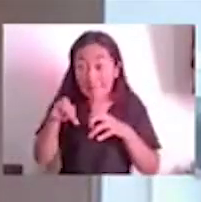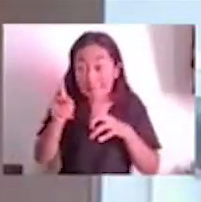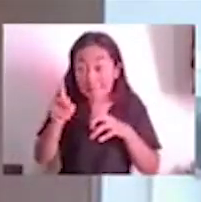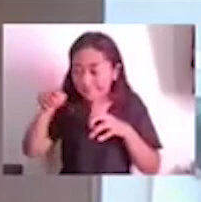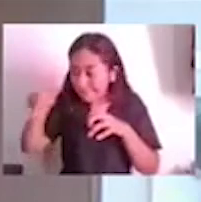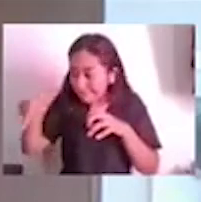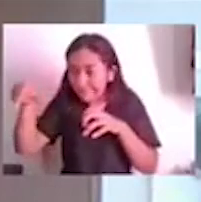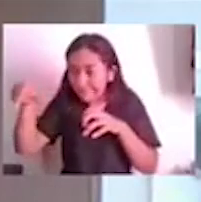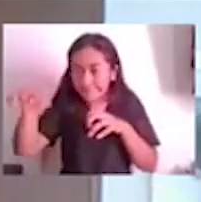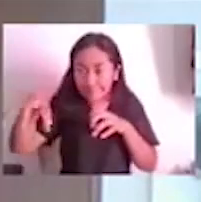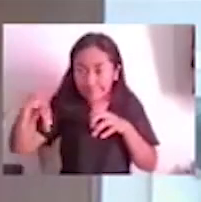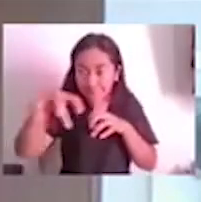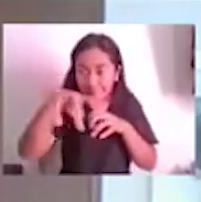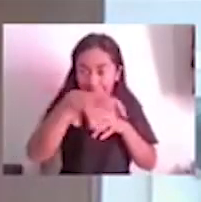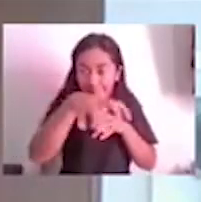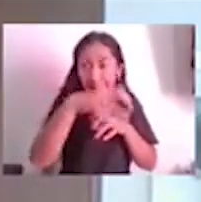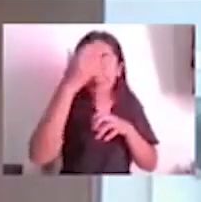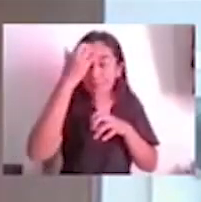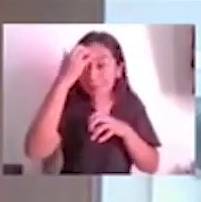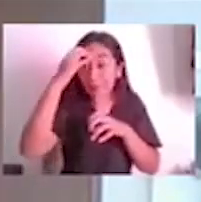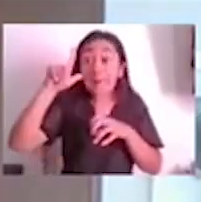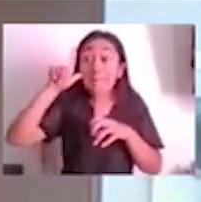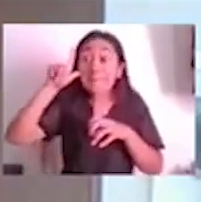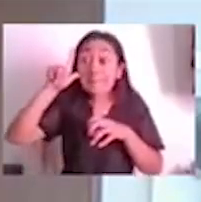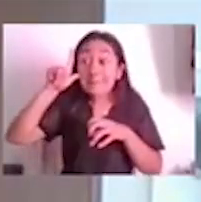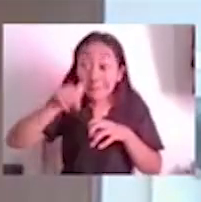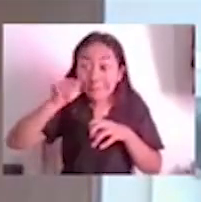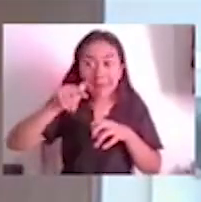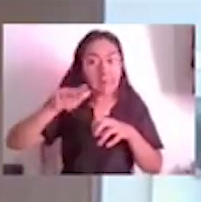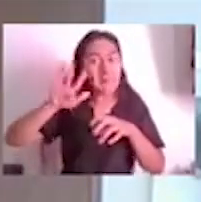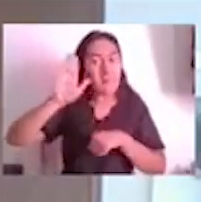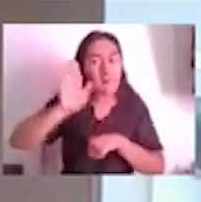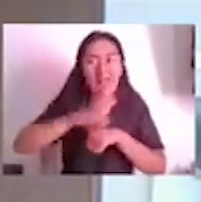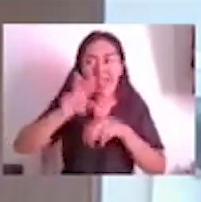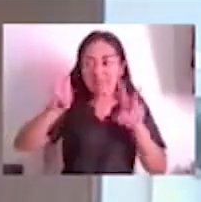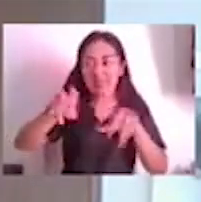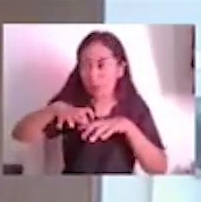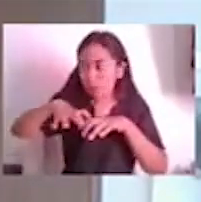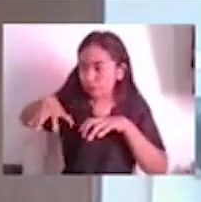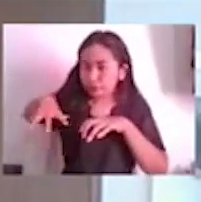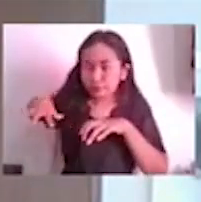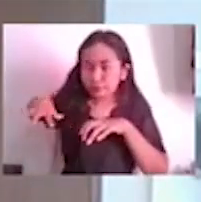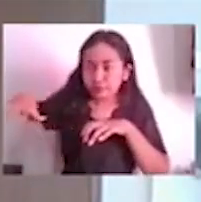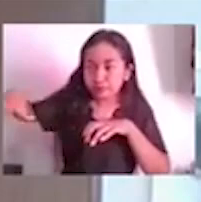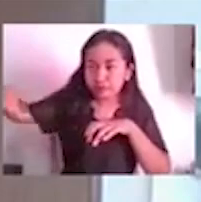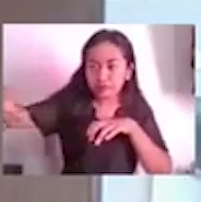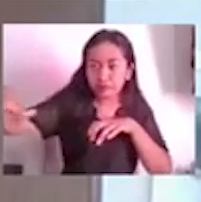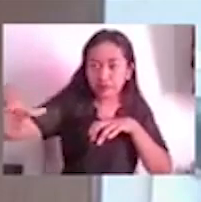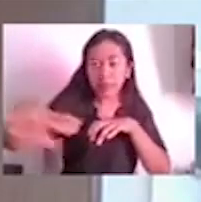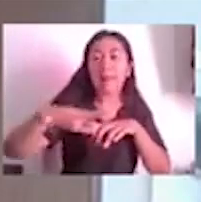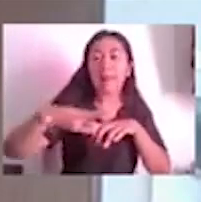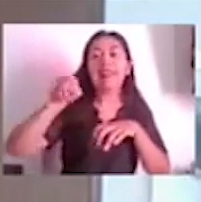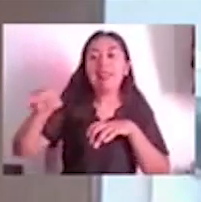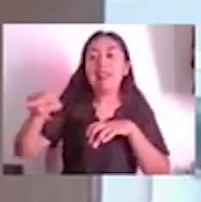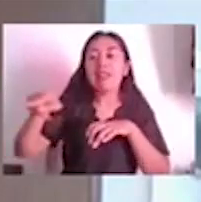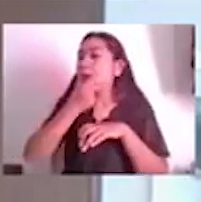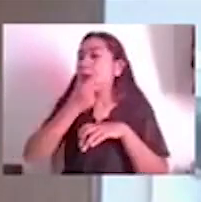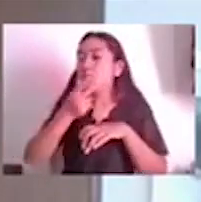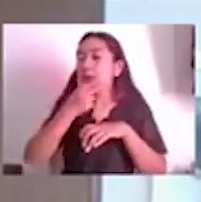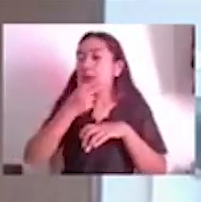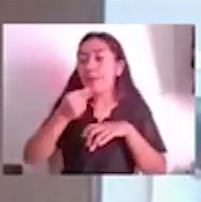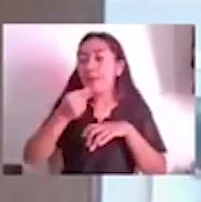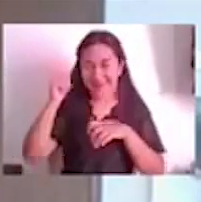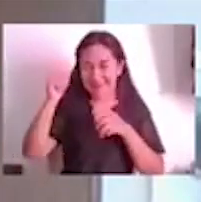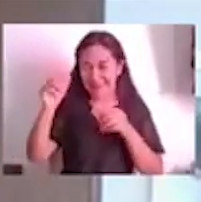cuenca. Y mañana salimos aún un poco más, mañana con el doctor Eduardo Merlo Juárez, del Instituto Nacional de Antropología e